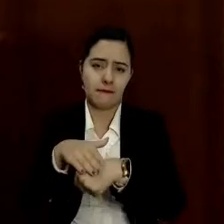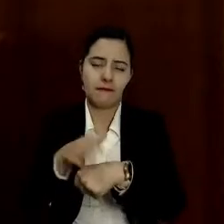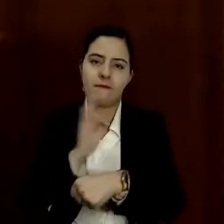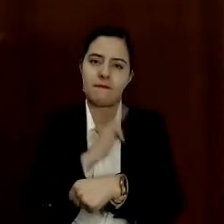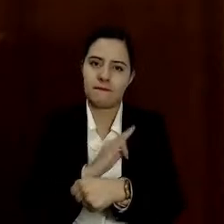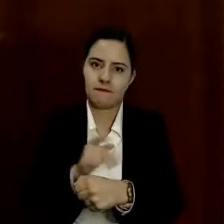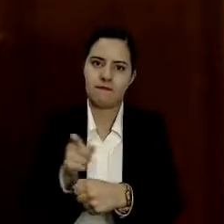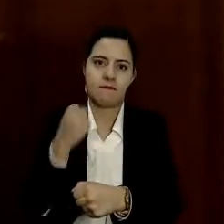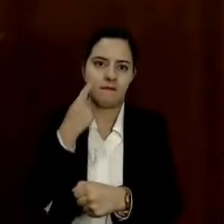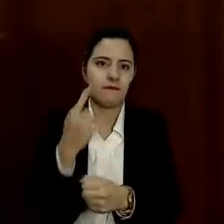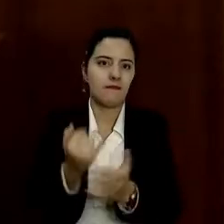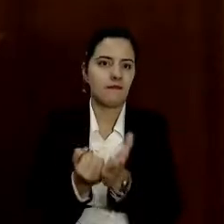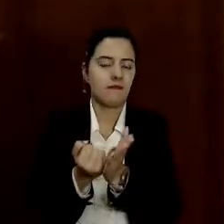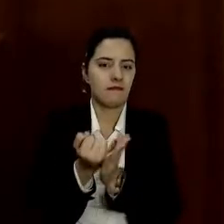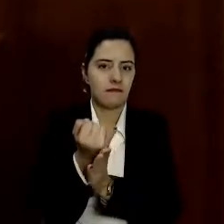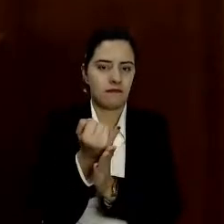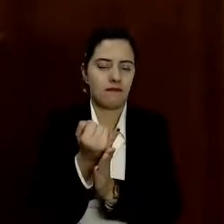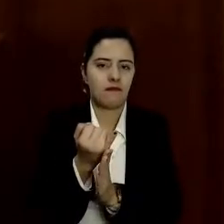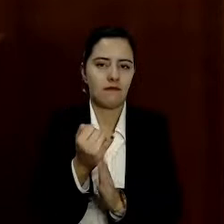a la